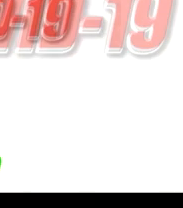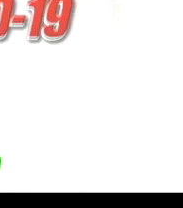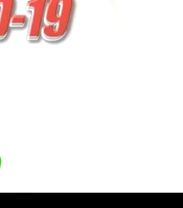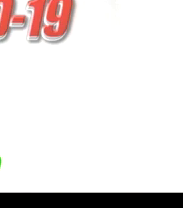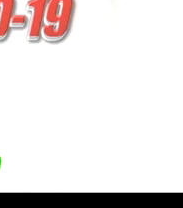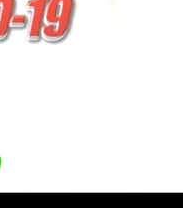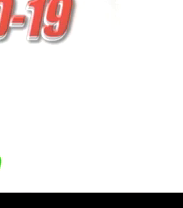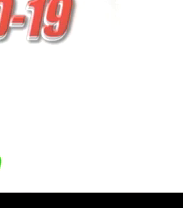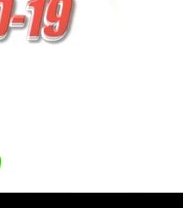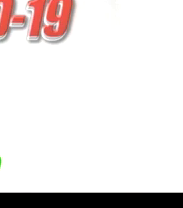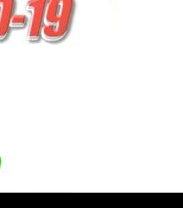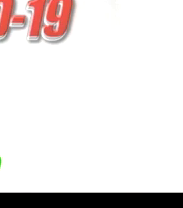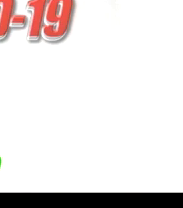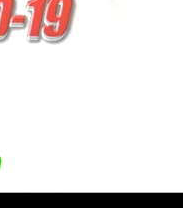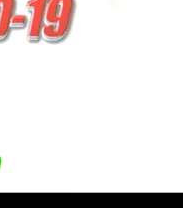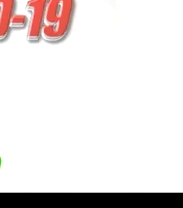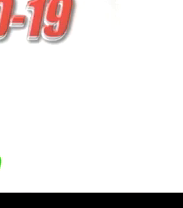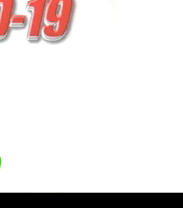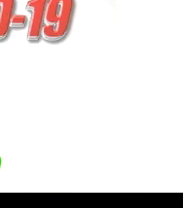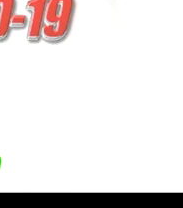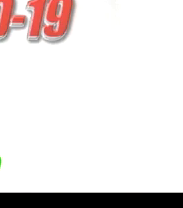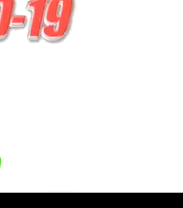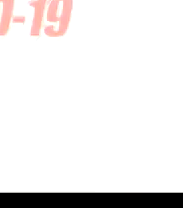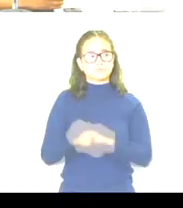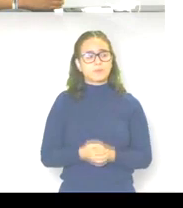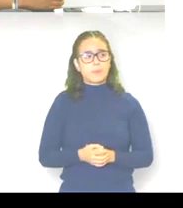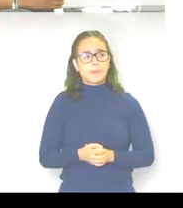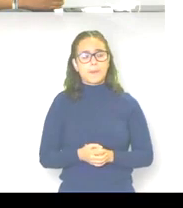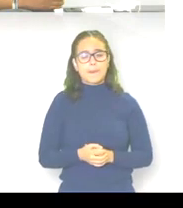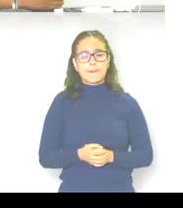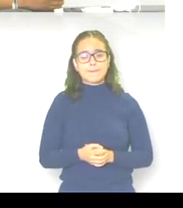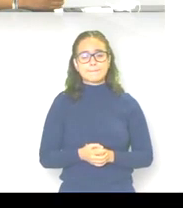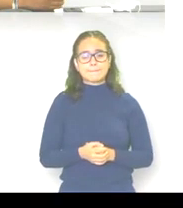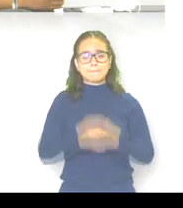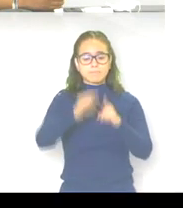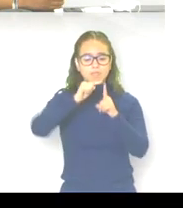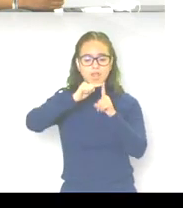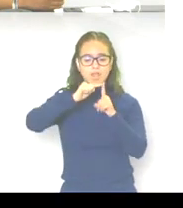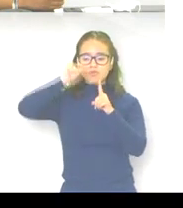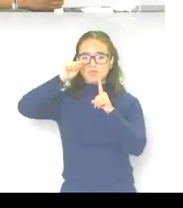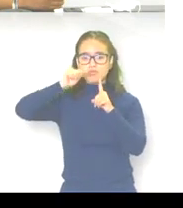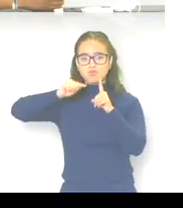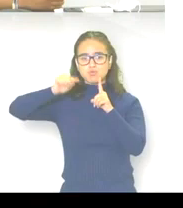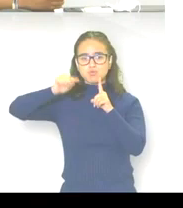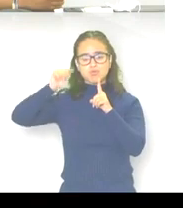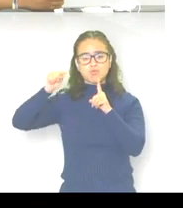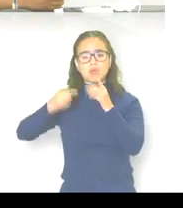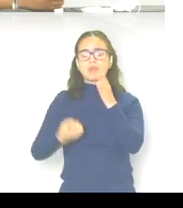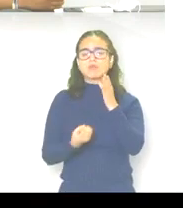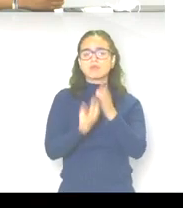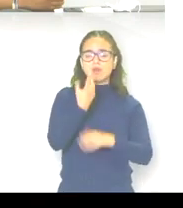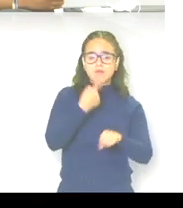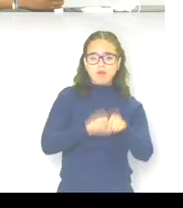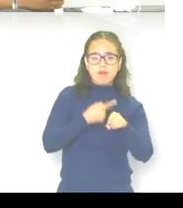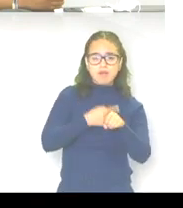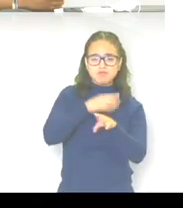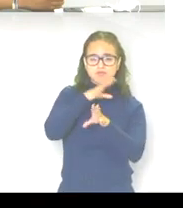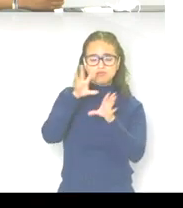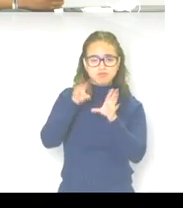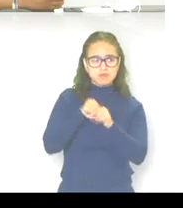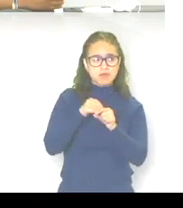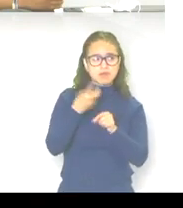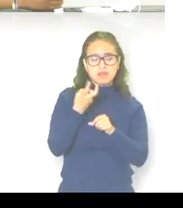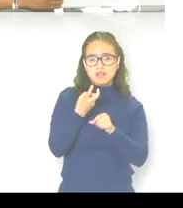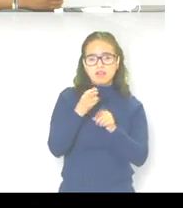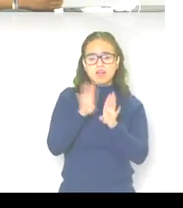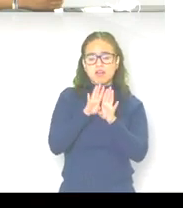Actualización COVID-19 San Luis Potosí. Con relación a nuestra gráfica de casos nuevos y acumulados, nuevamente tenemos un ligero